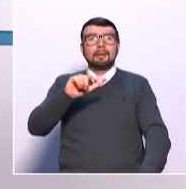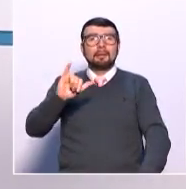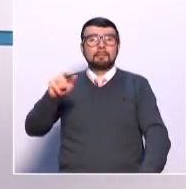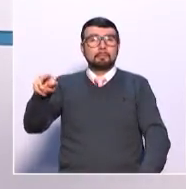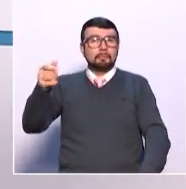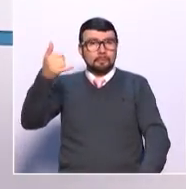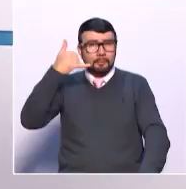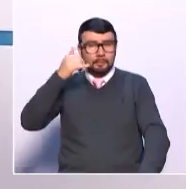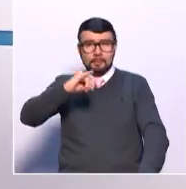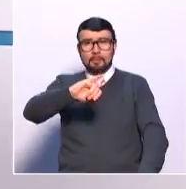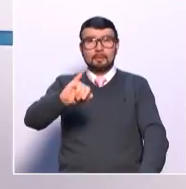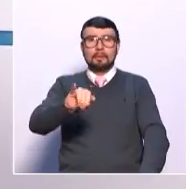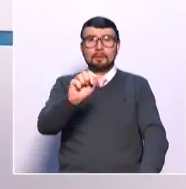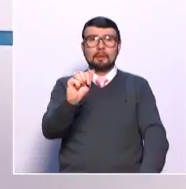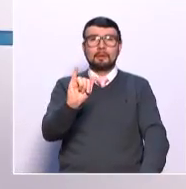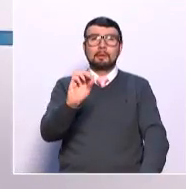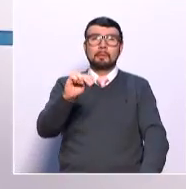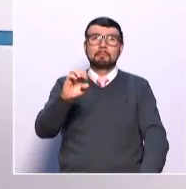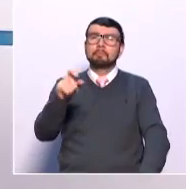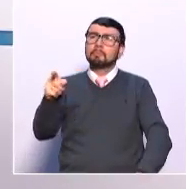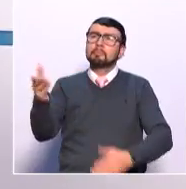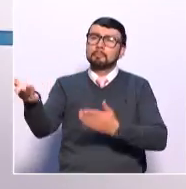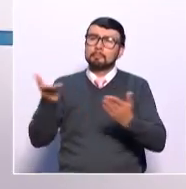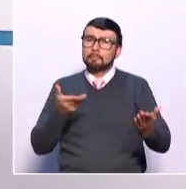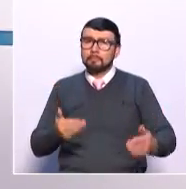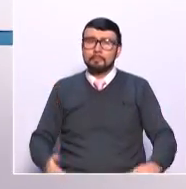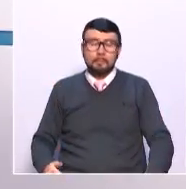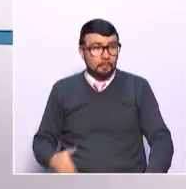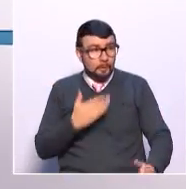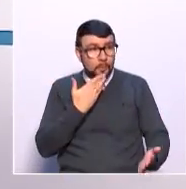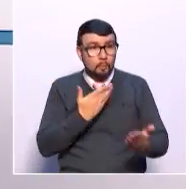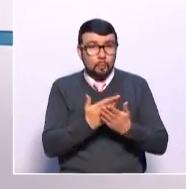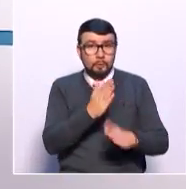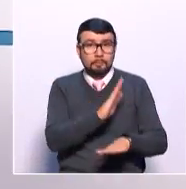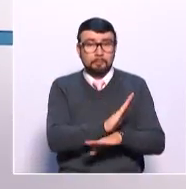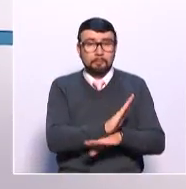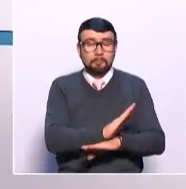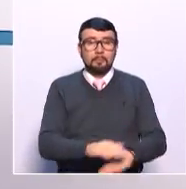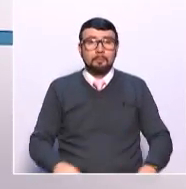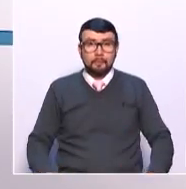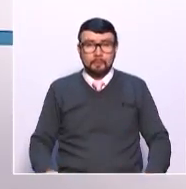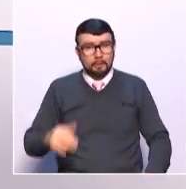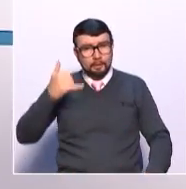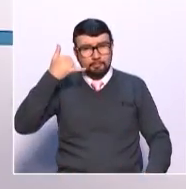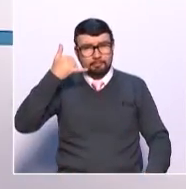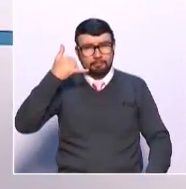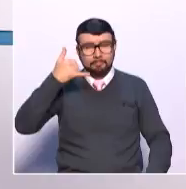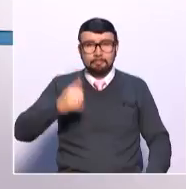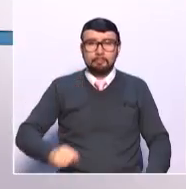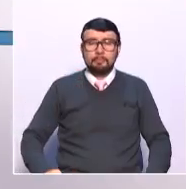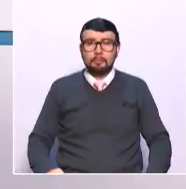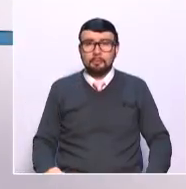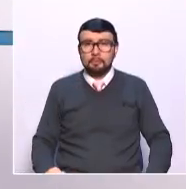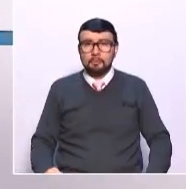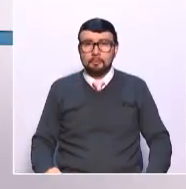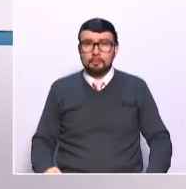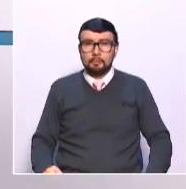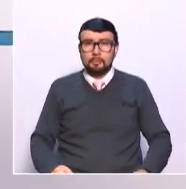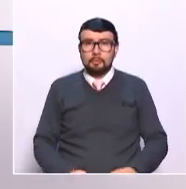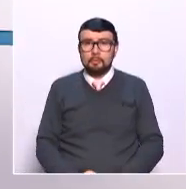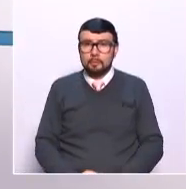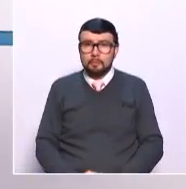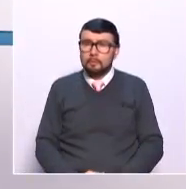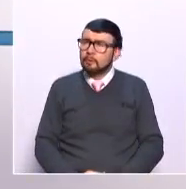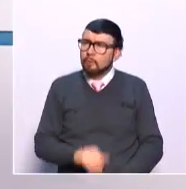cali bienvenido a conexión bital tarde adelantan hasta artes en